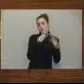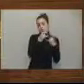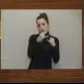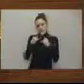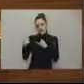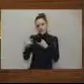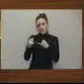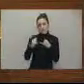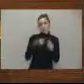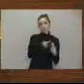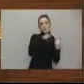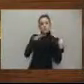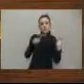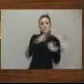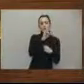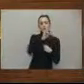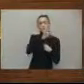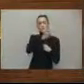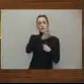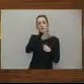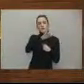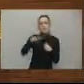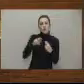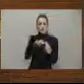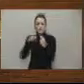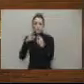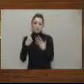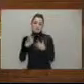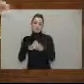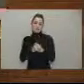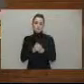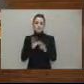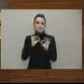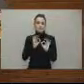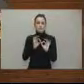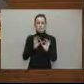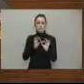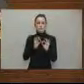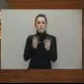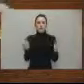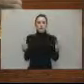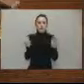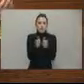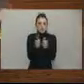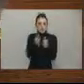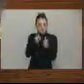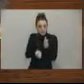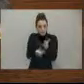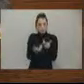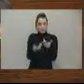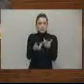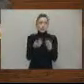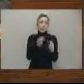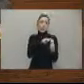6 en ancho métrico, y que ha experimentado una bajada generalizada. En el caso del